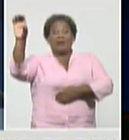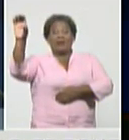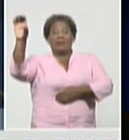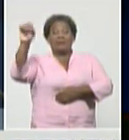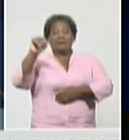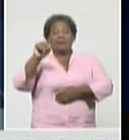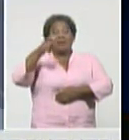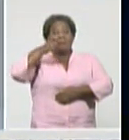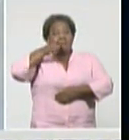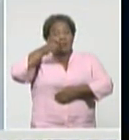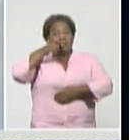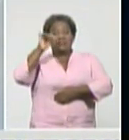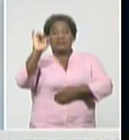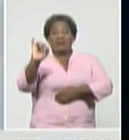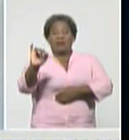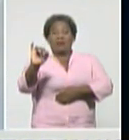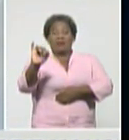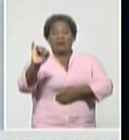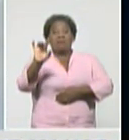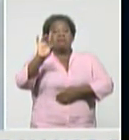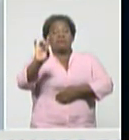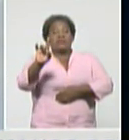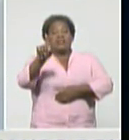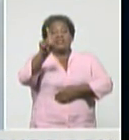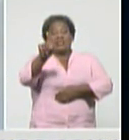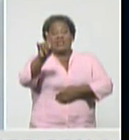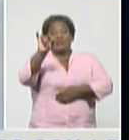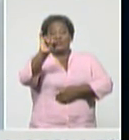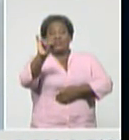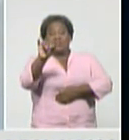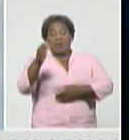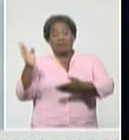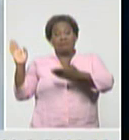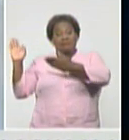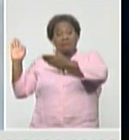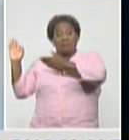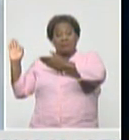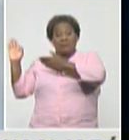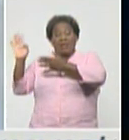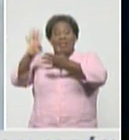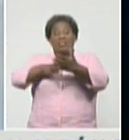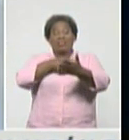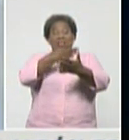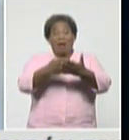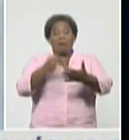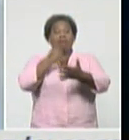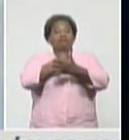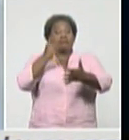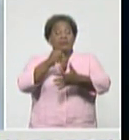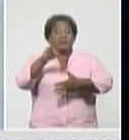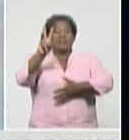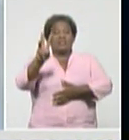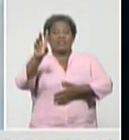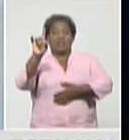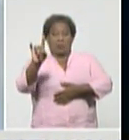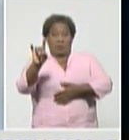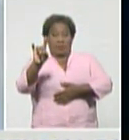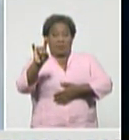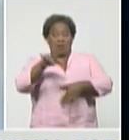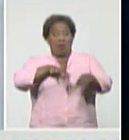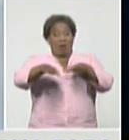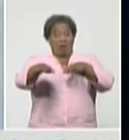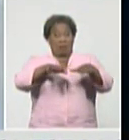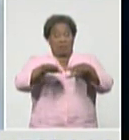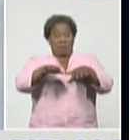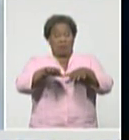vigilancia, sospechosos 166 y confirmados 39. O sea, activos tenemos